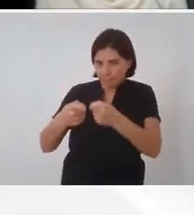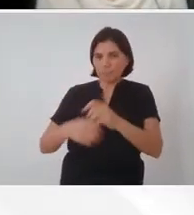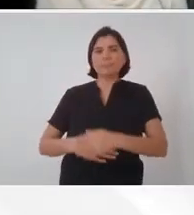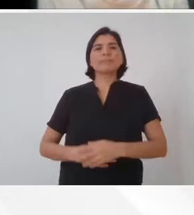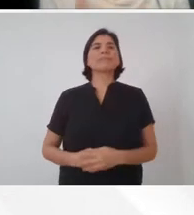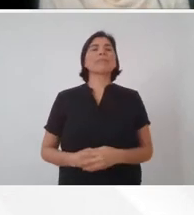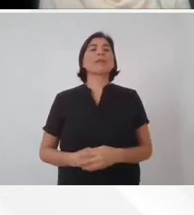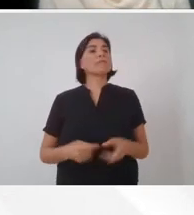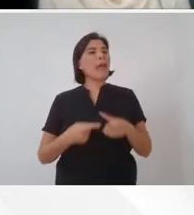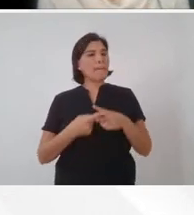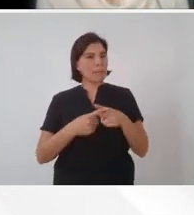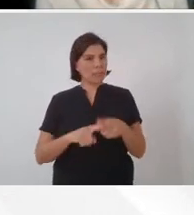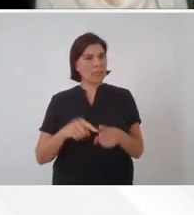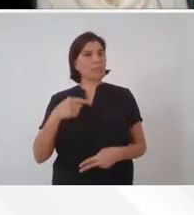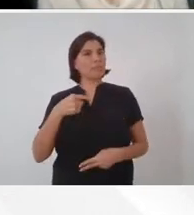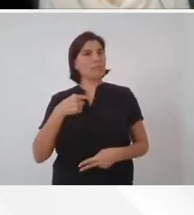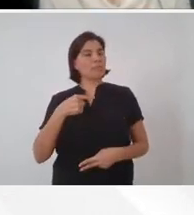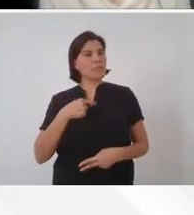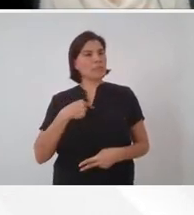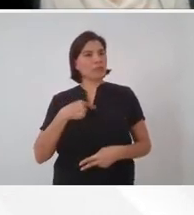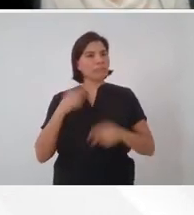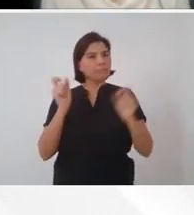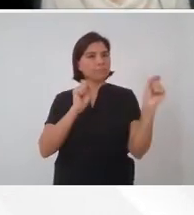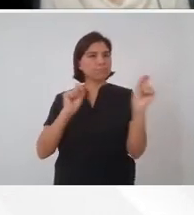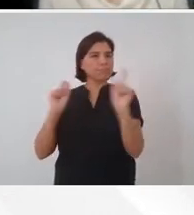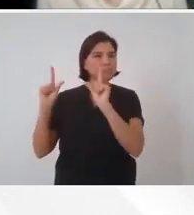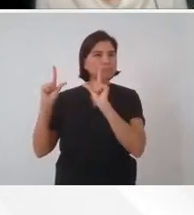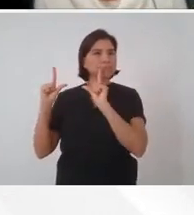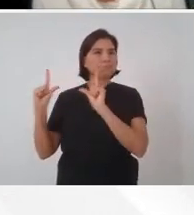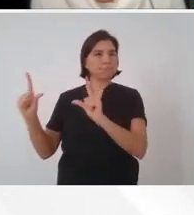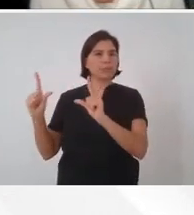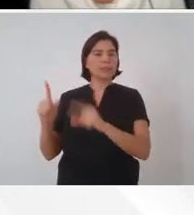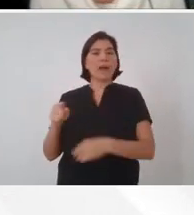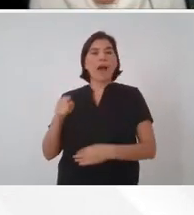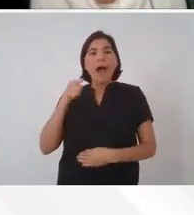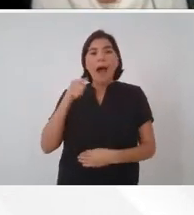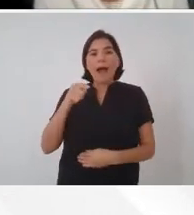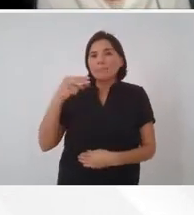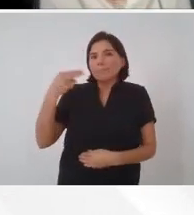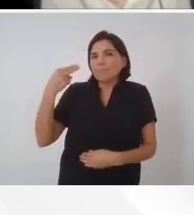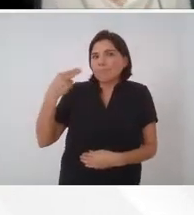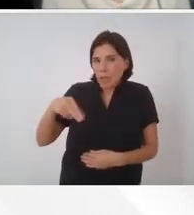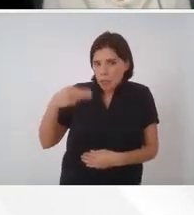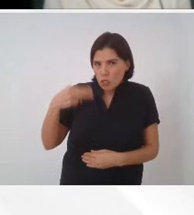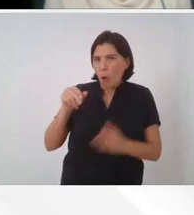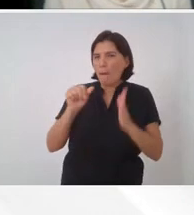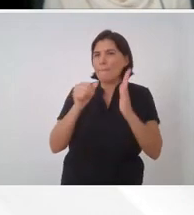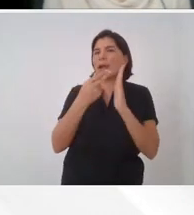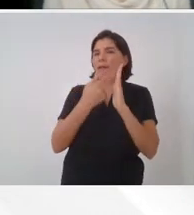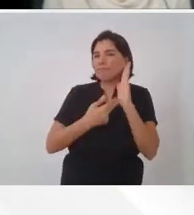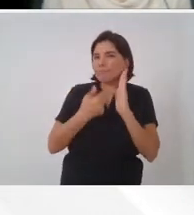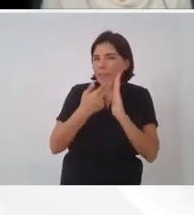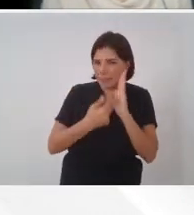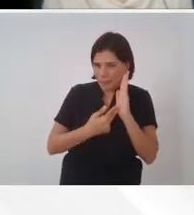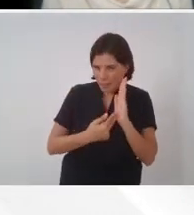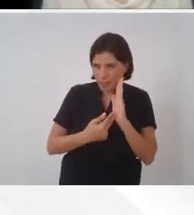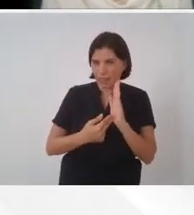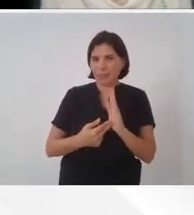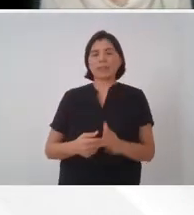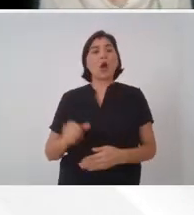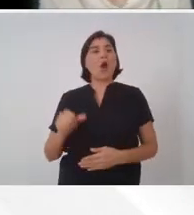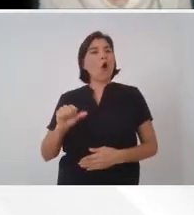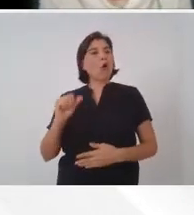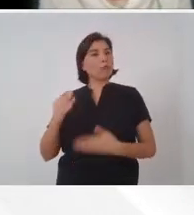compartir, bueno, aquí tienen ustedes en pantalla el nombre de este curso, de este taller que estamos dando el día de hoy para